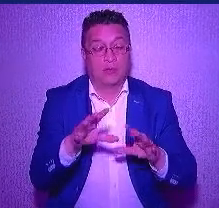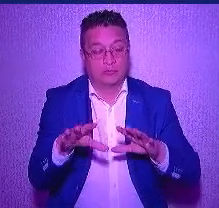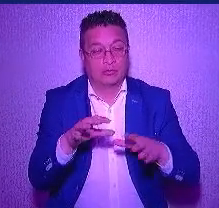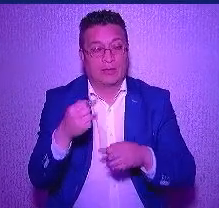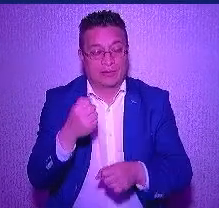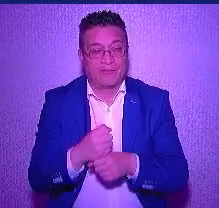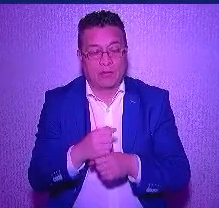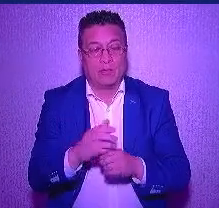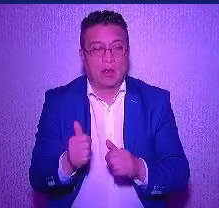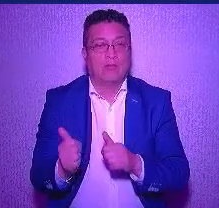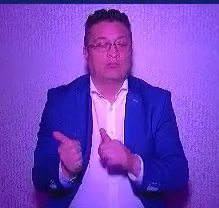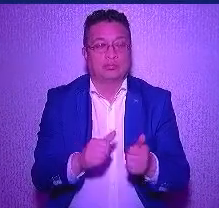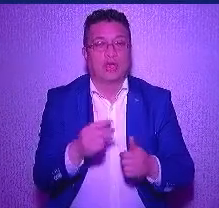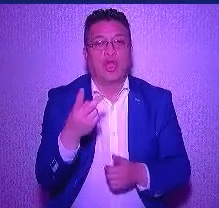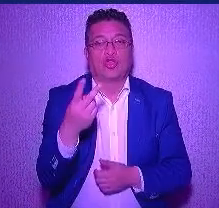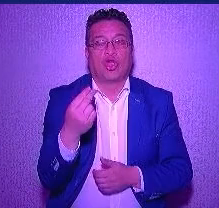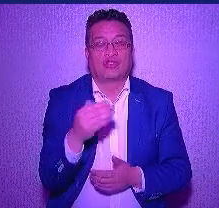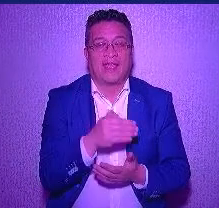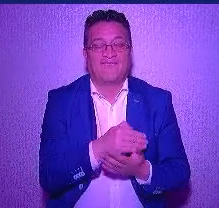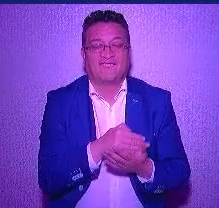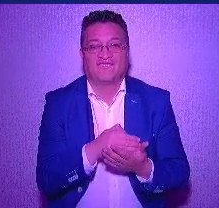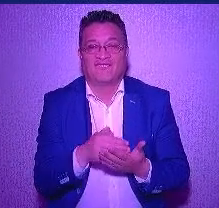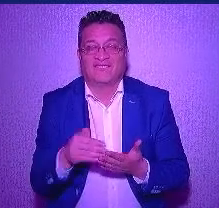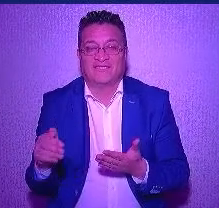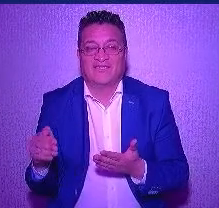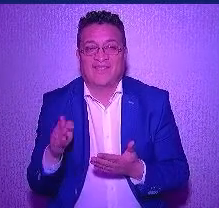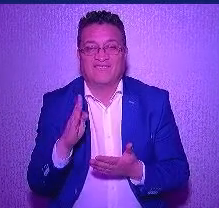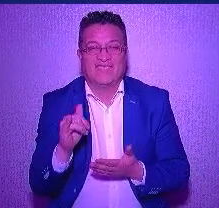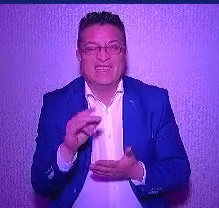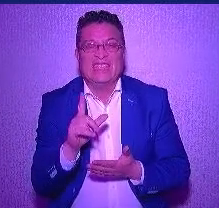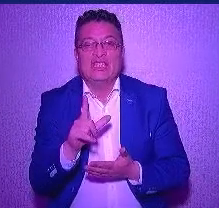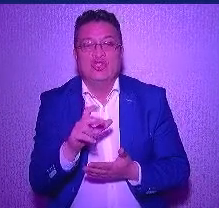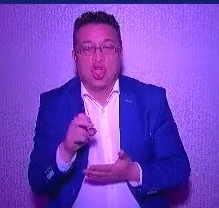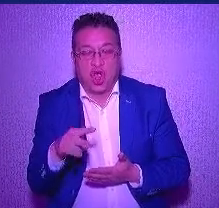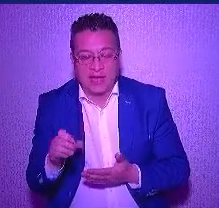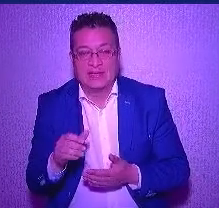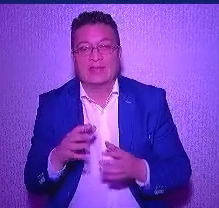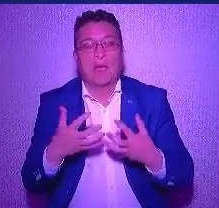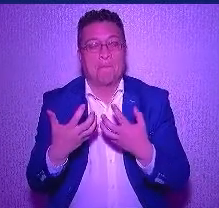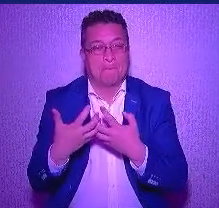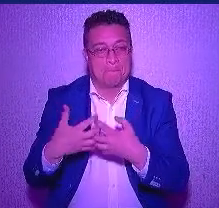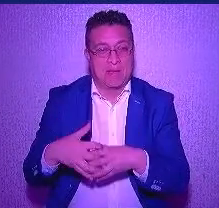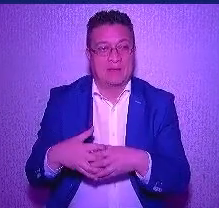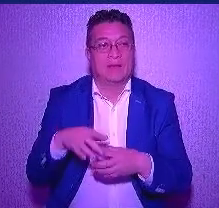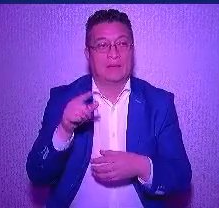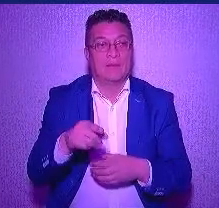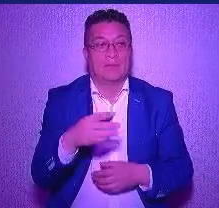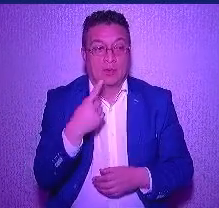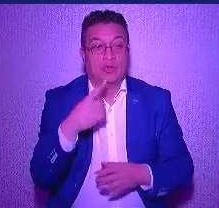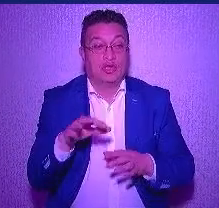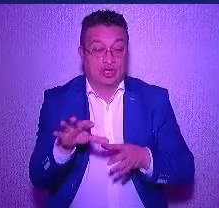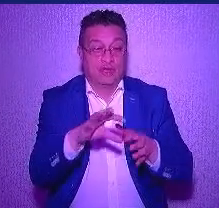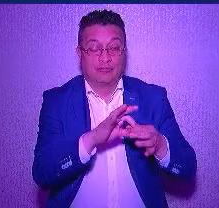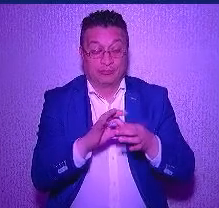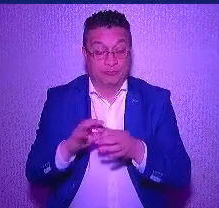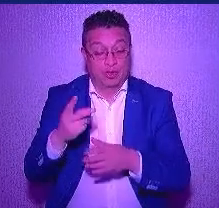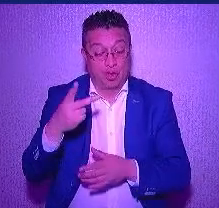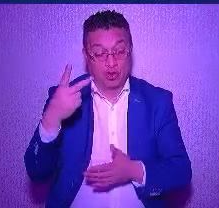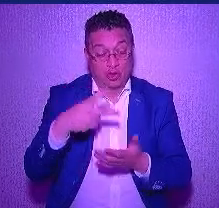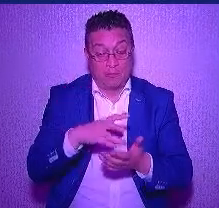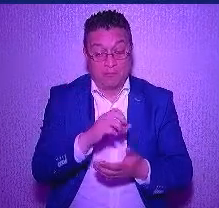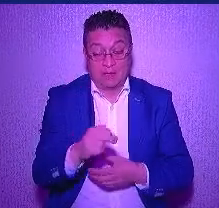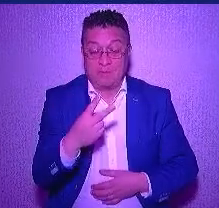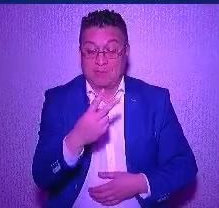superado los 12 billones de máquinas con todo el contexto de iot solamente de 2022 para